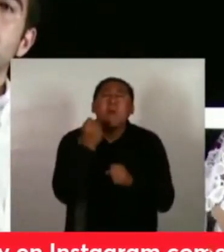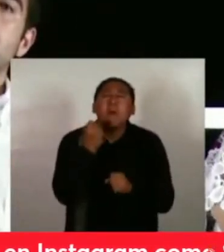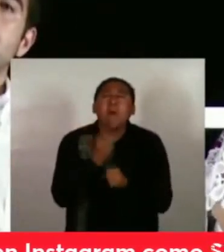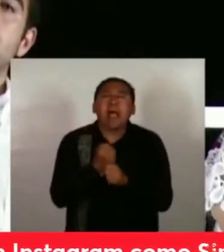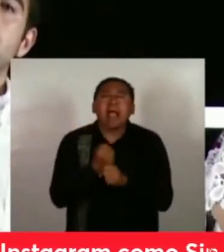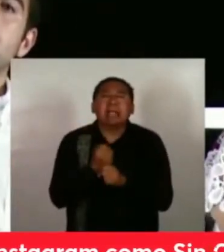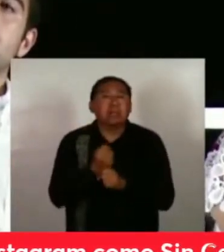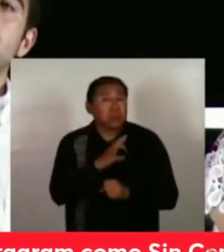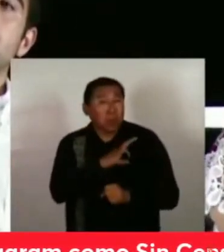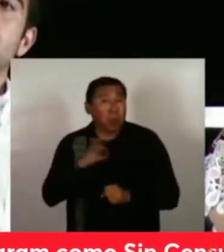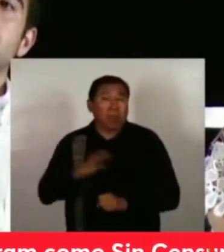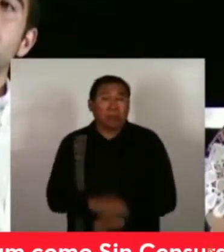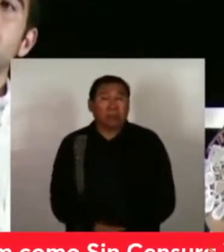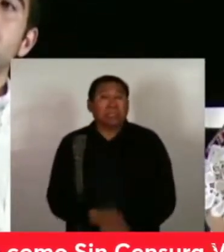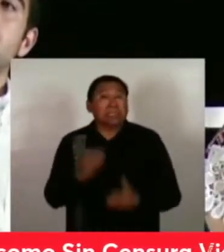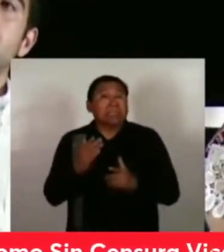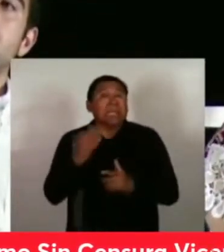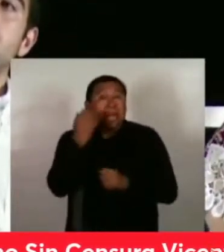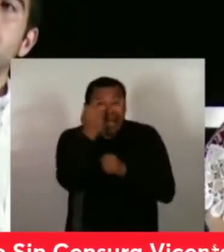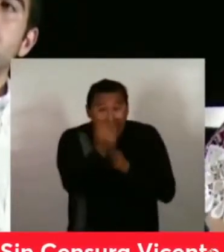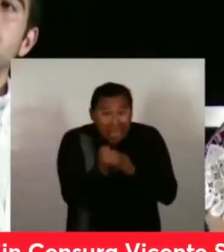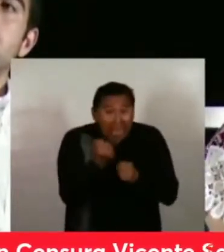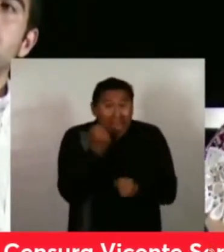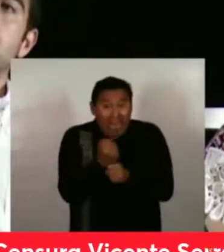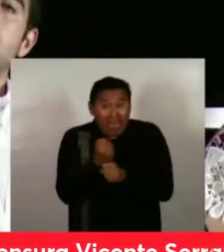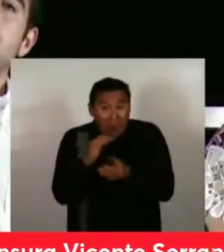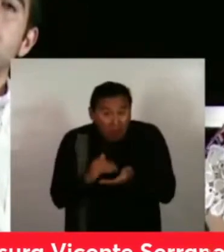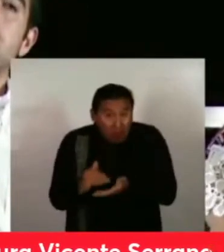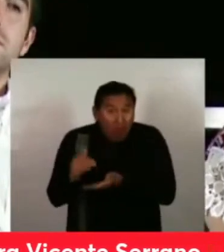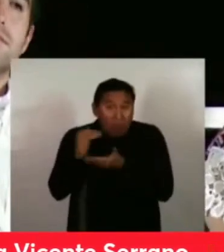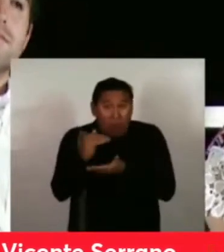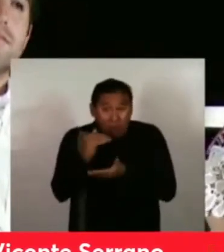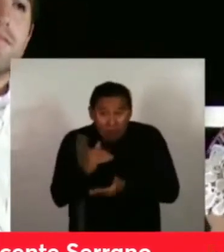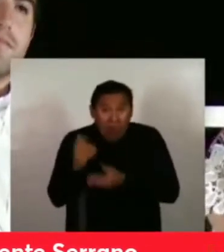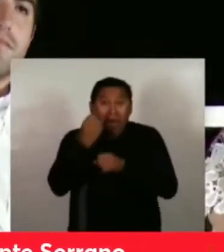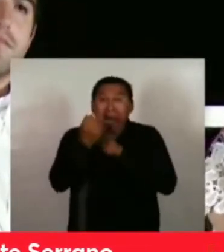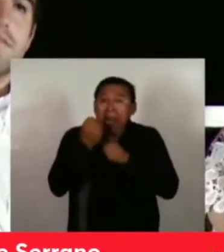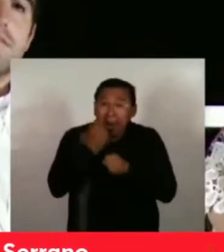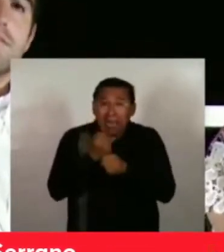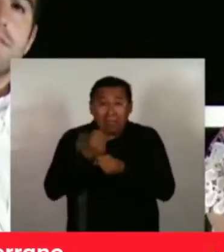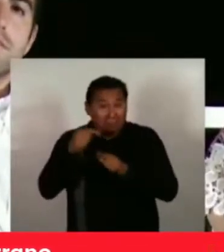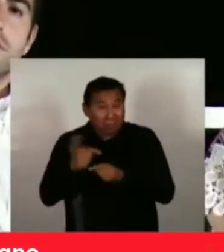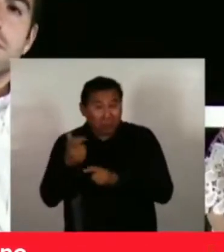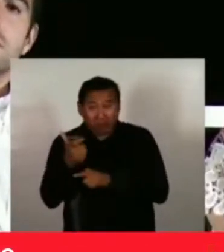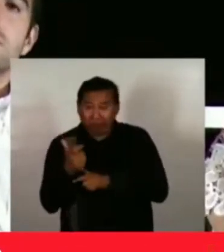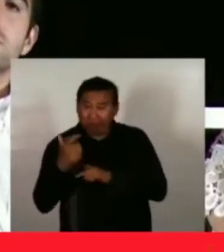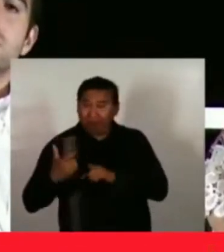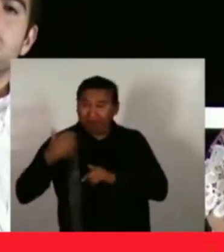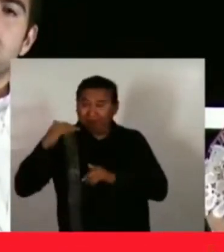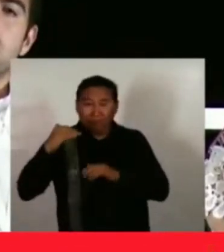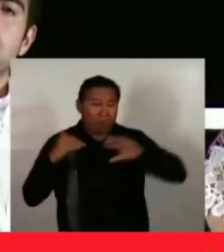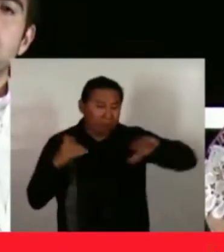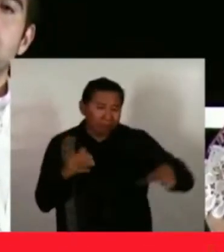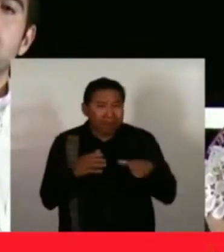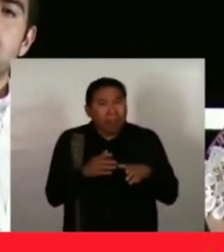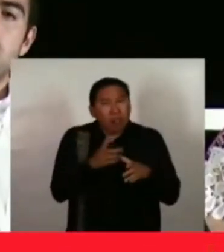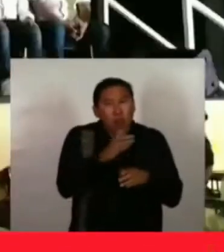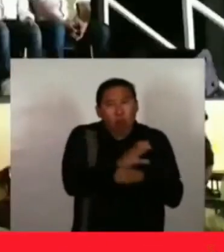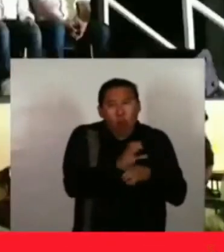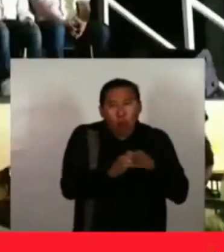y que su aumento tiene que estar siempre por arriba de la inflación. ¿Qué les